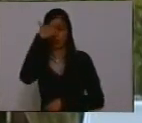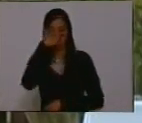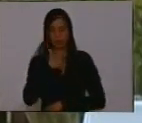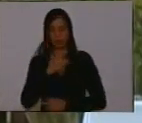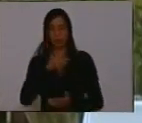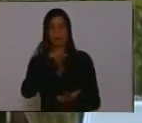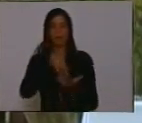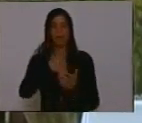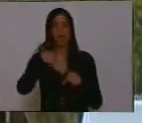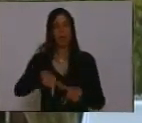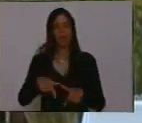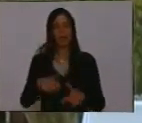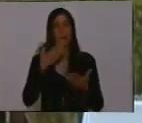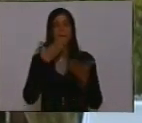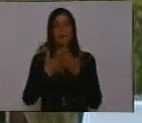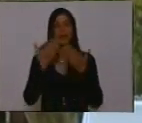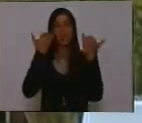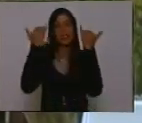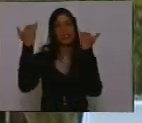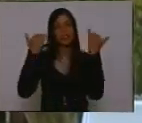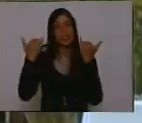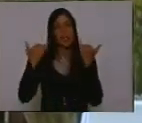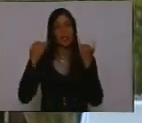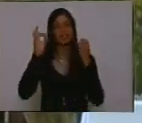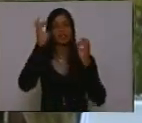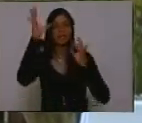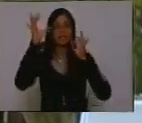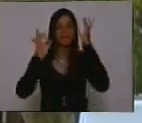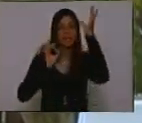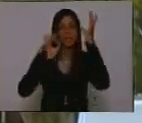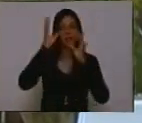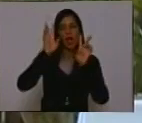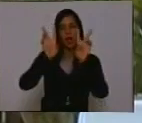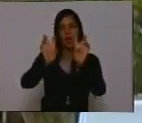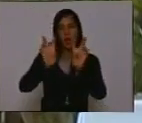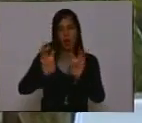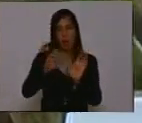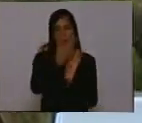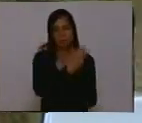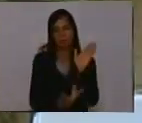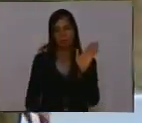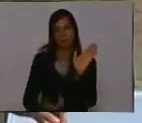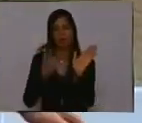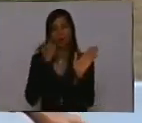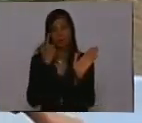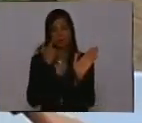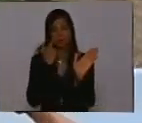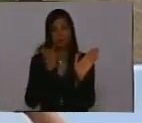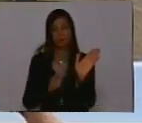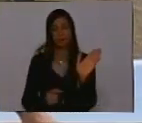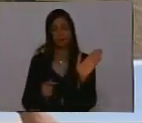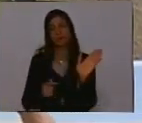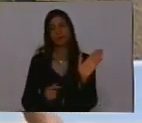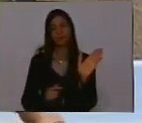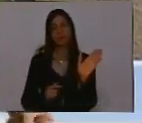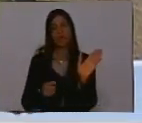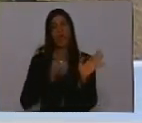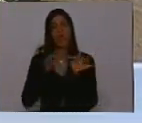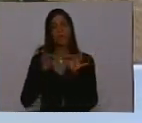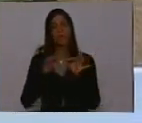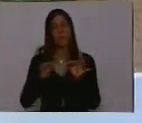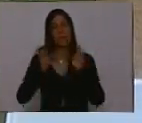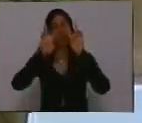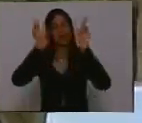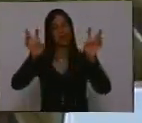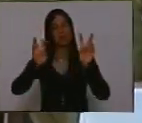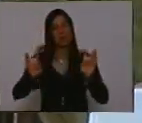y estamos llevando propuestas creadoras e innovadoras a nuestro pueblo. Fíjense, yo sí quería destacar una serie